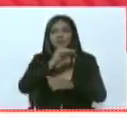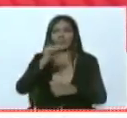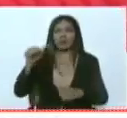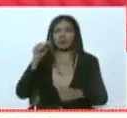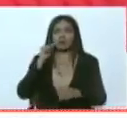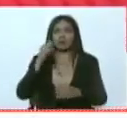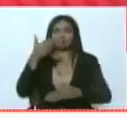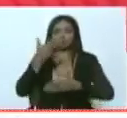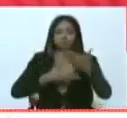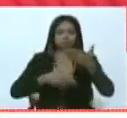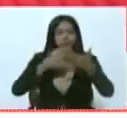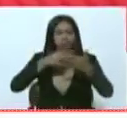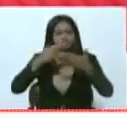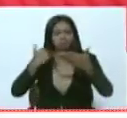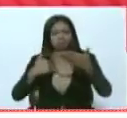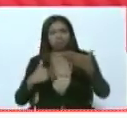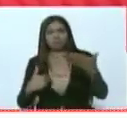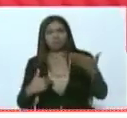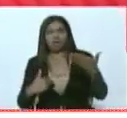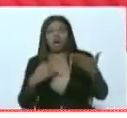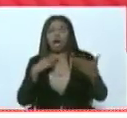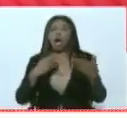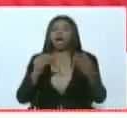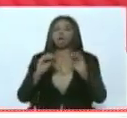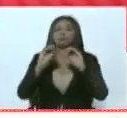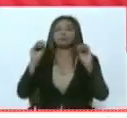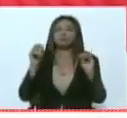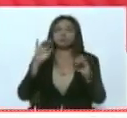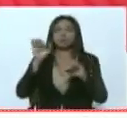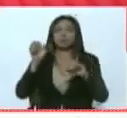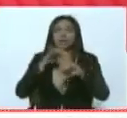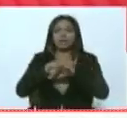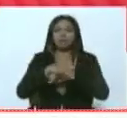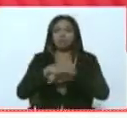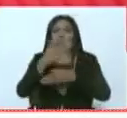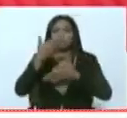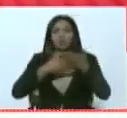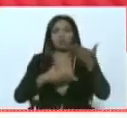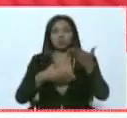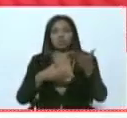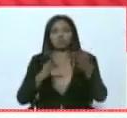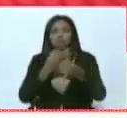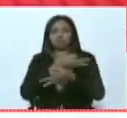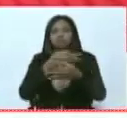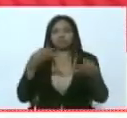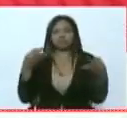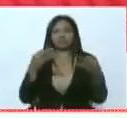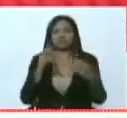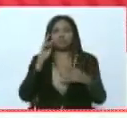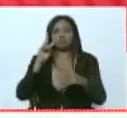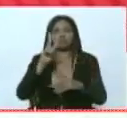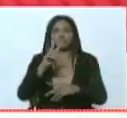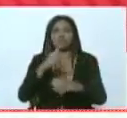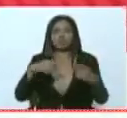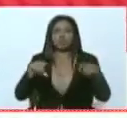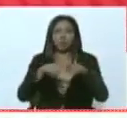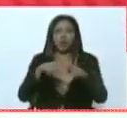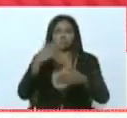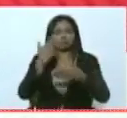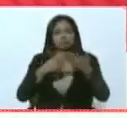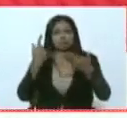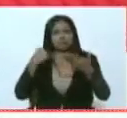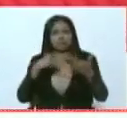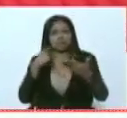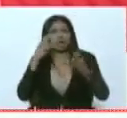un boletín, que lo citaba Héctor, un boletín extraordinario desde el punto de vista del contenido, de